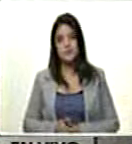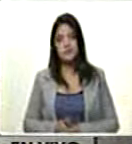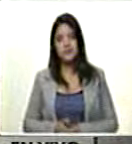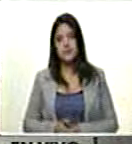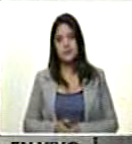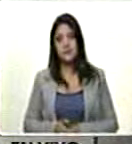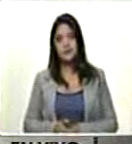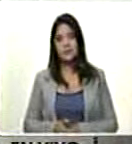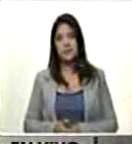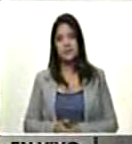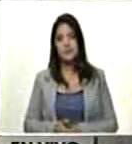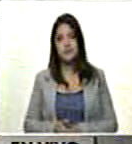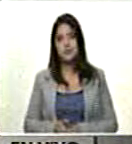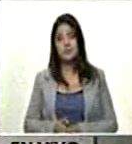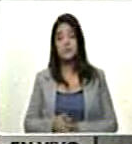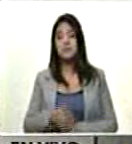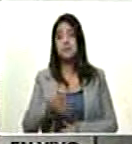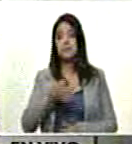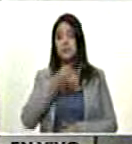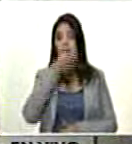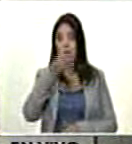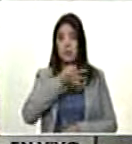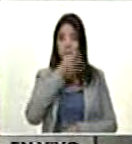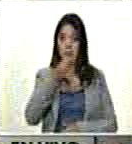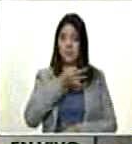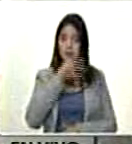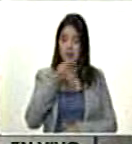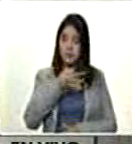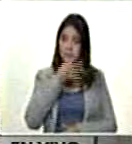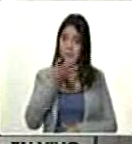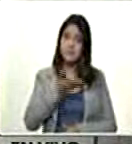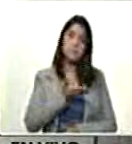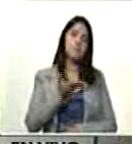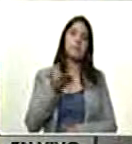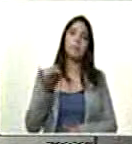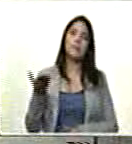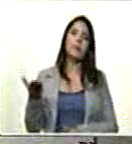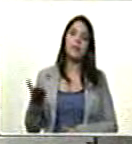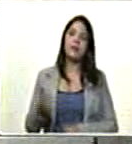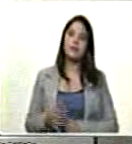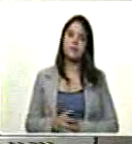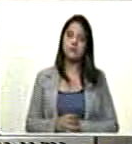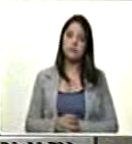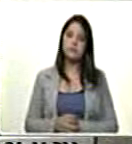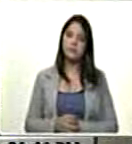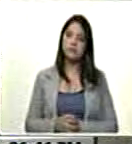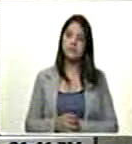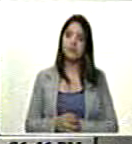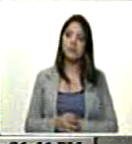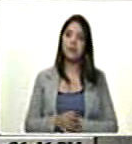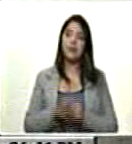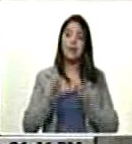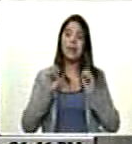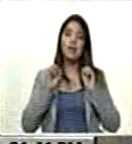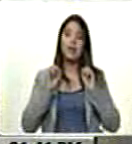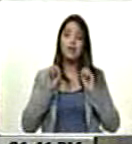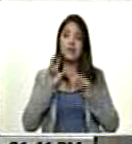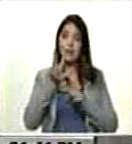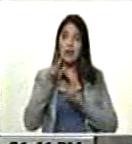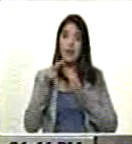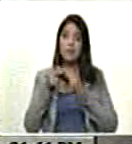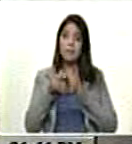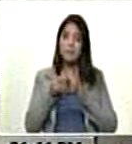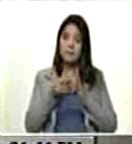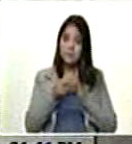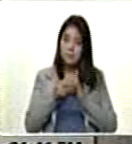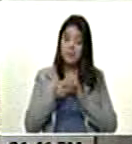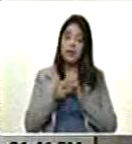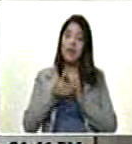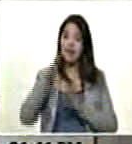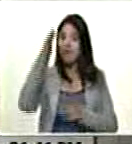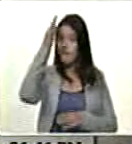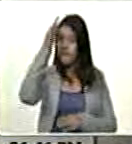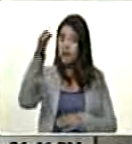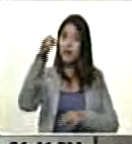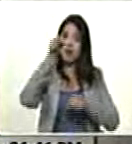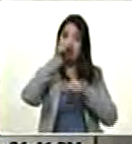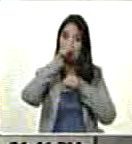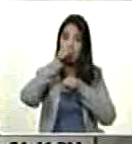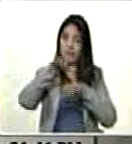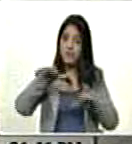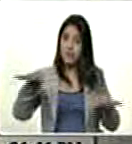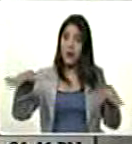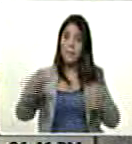Quiero señalar, por ejemplo, que de los 2.700 fiscales del Ministerio Público que estarán